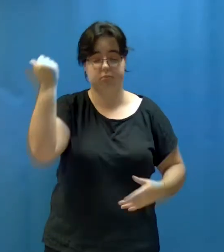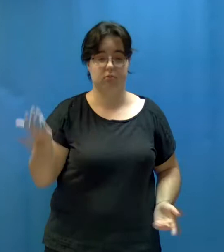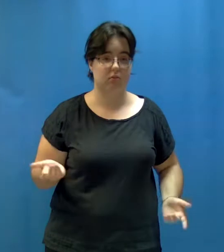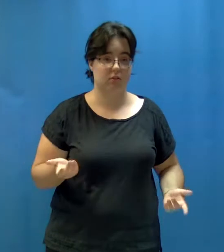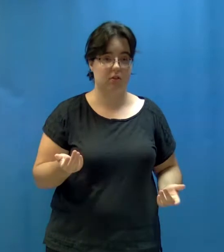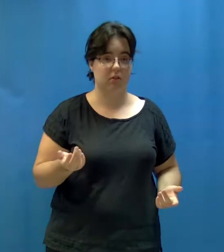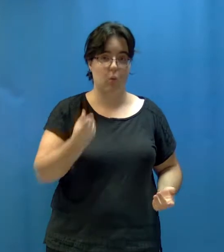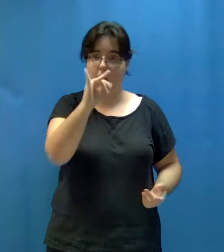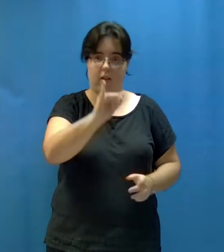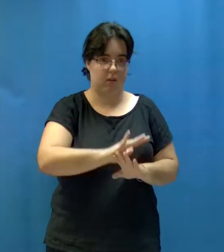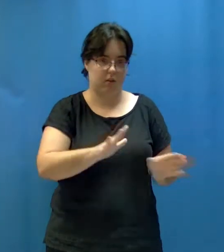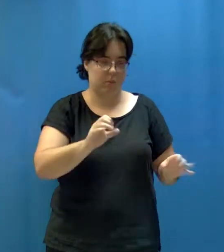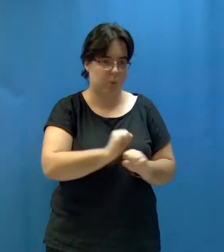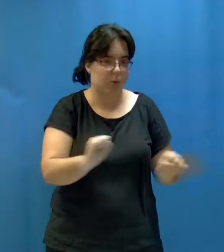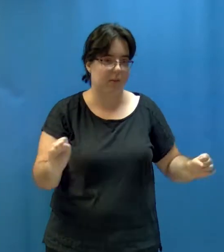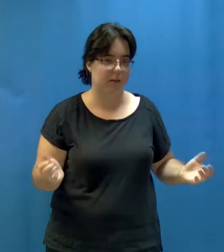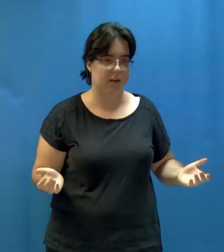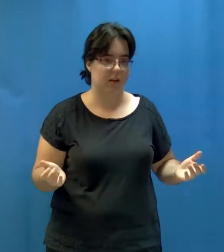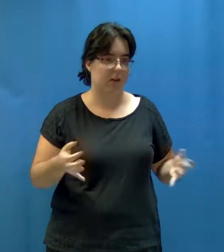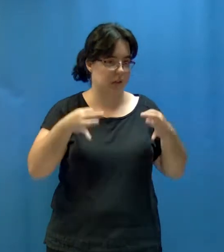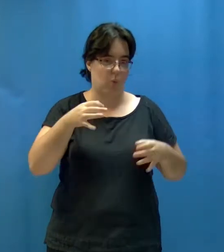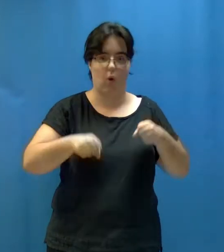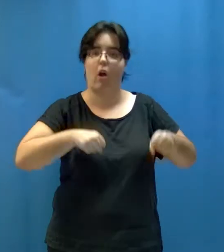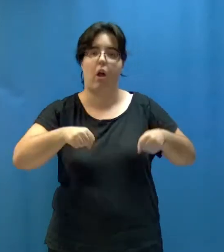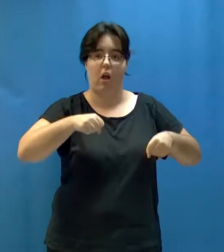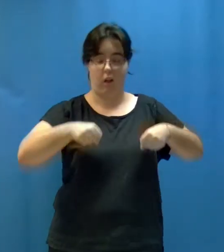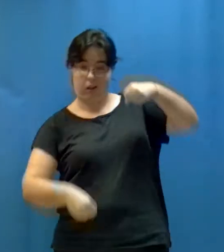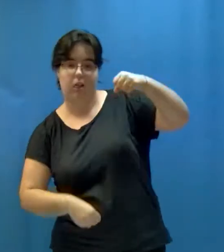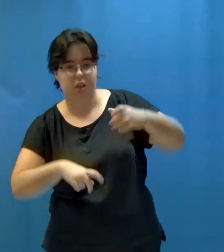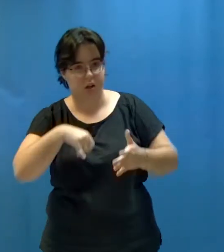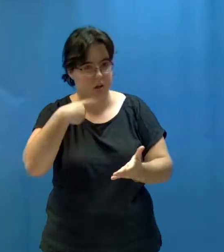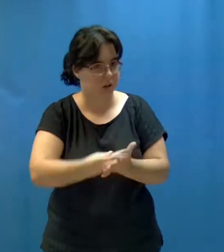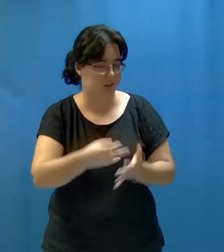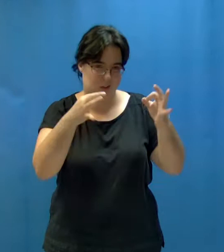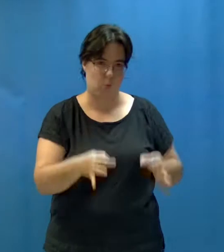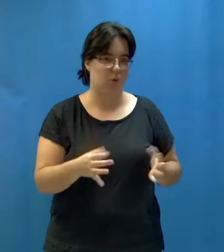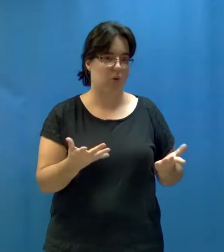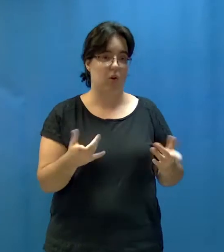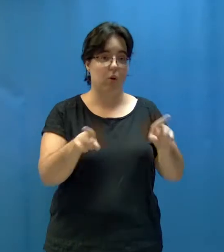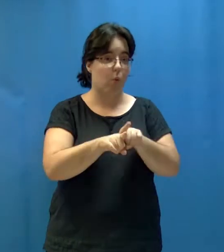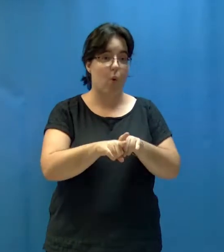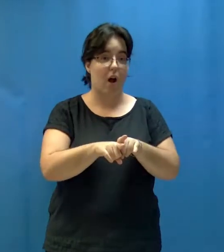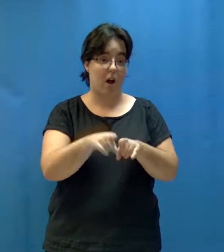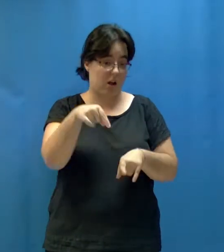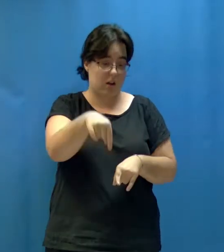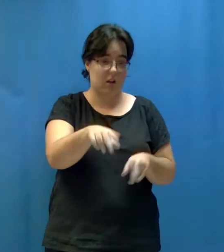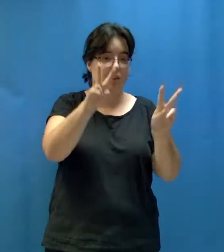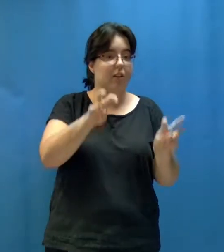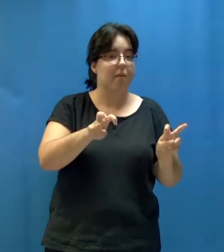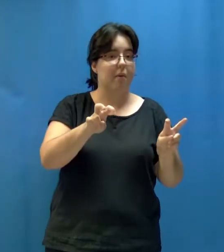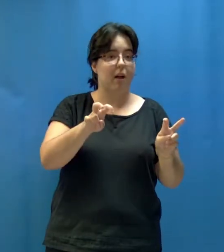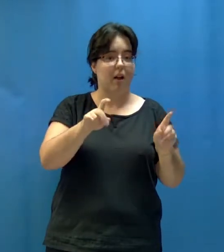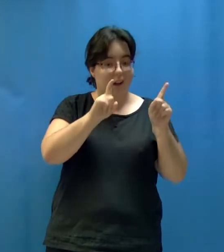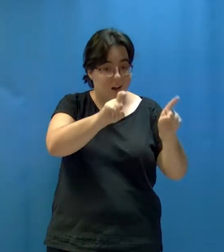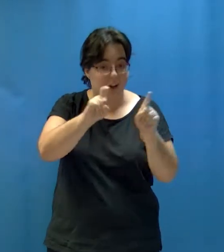vez, te caerás, no te saldrá bien. Pues exactamente lo mismo ocurre con esto. O sea, se trata de